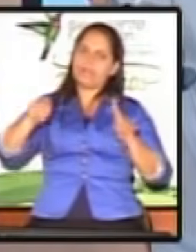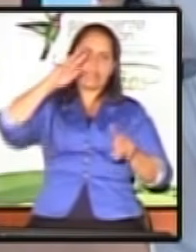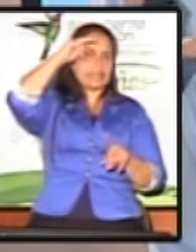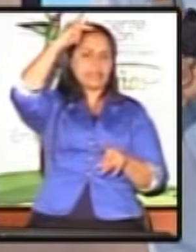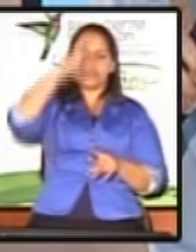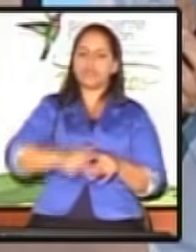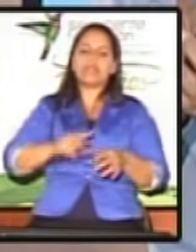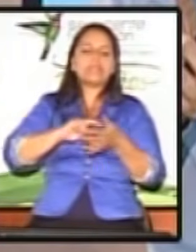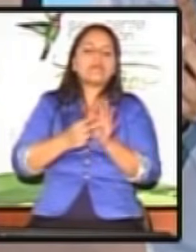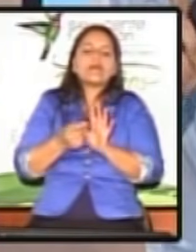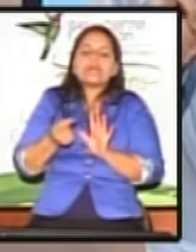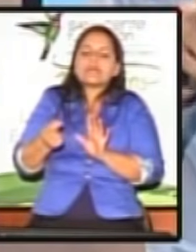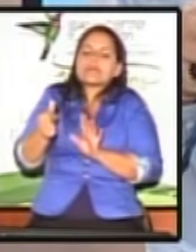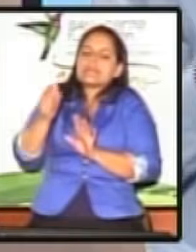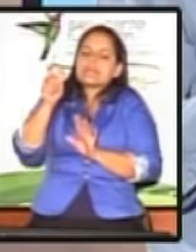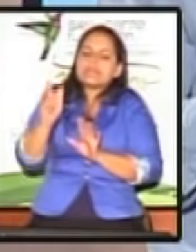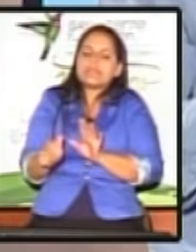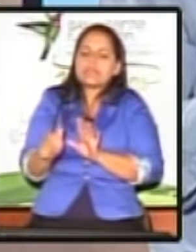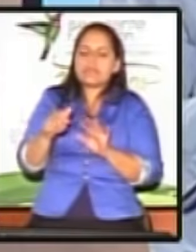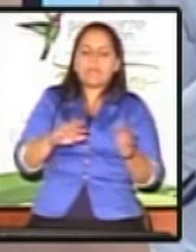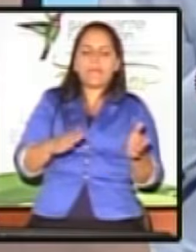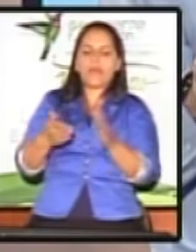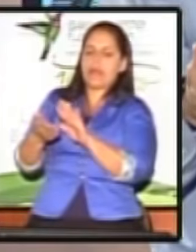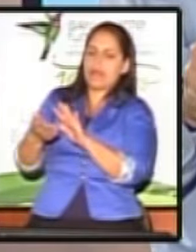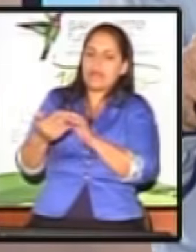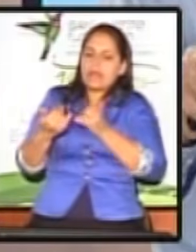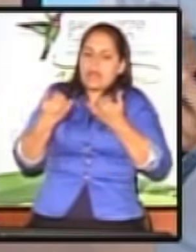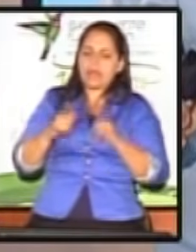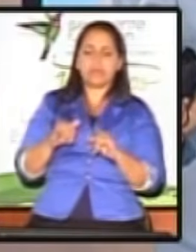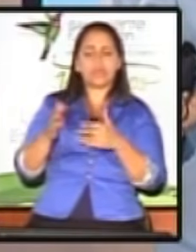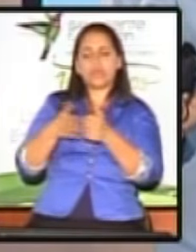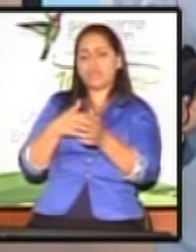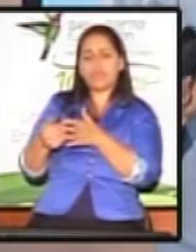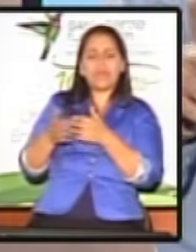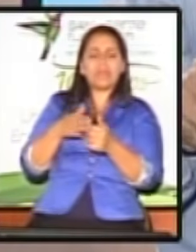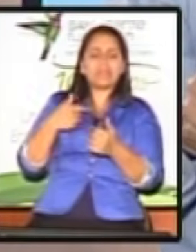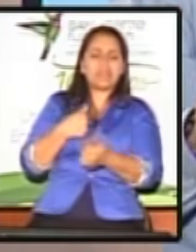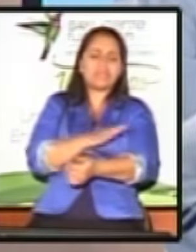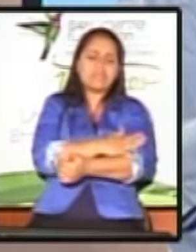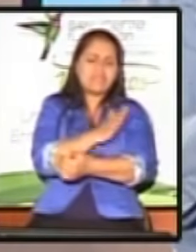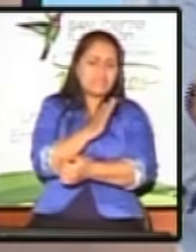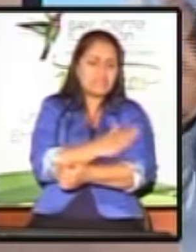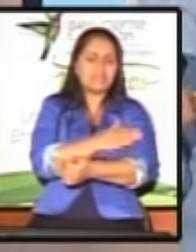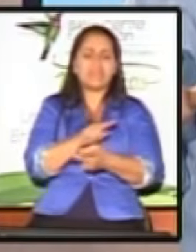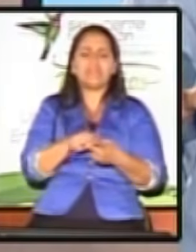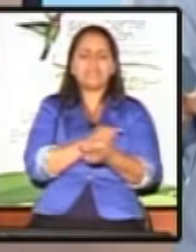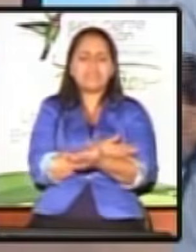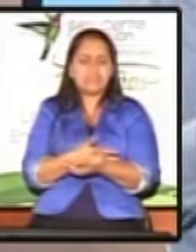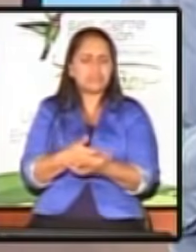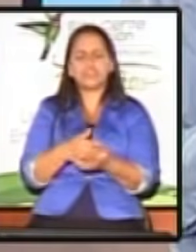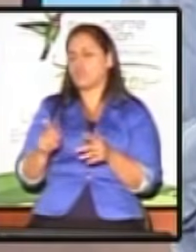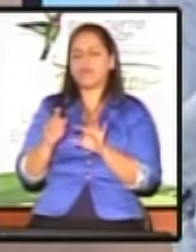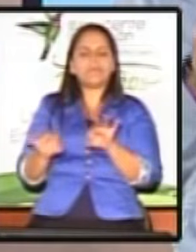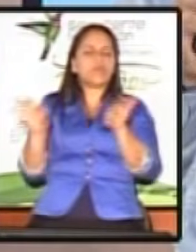vida. Y lo que necesitamos es dar bienestar. Ya no nos importa cómo está la glicemia, ya no nos importa cómo está don Pedro o